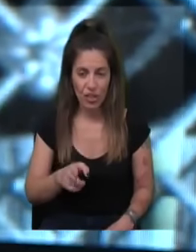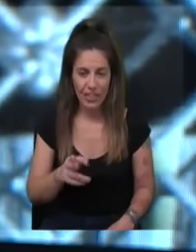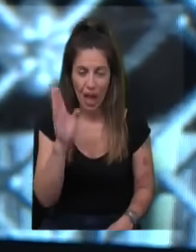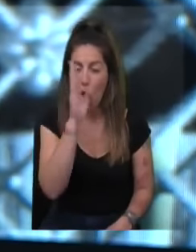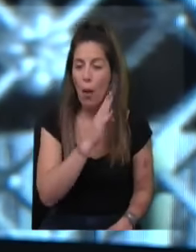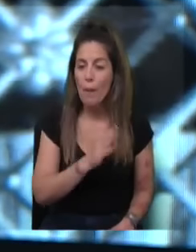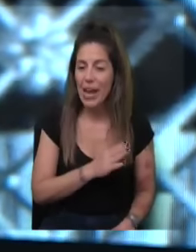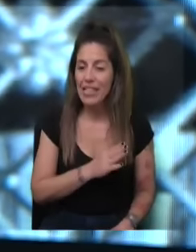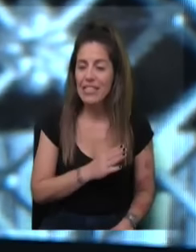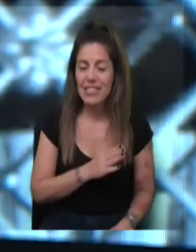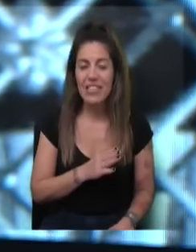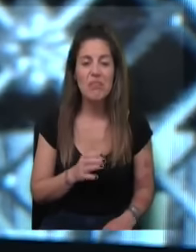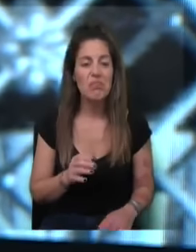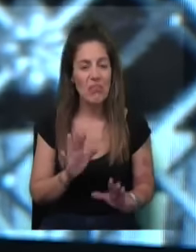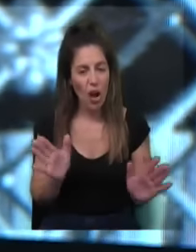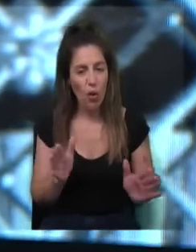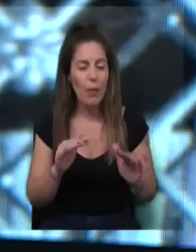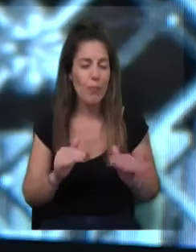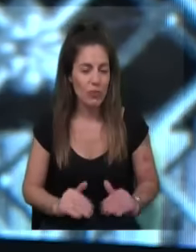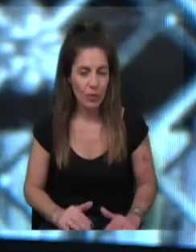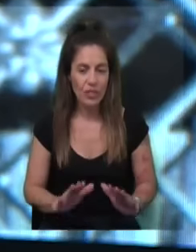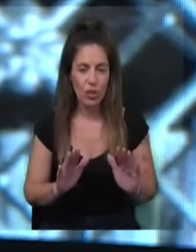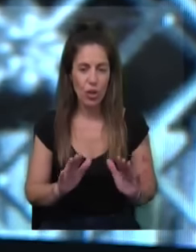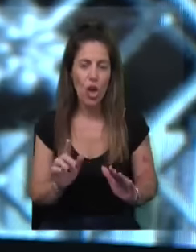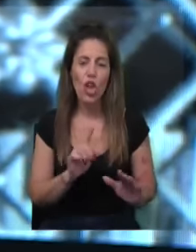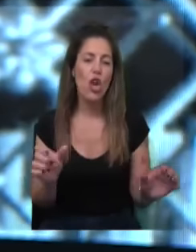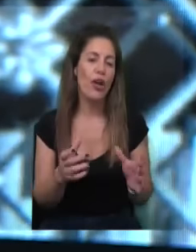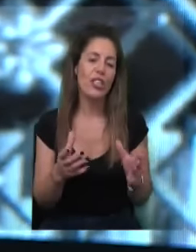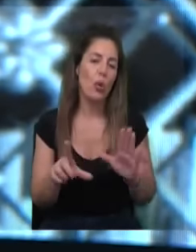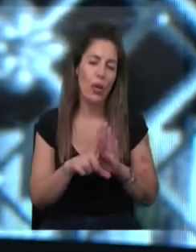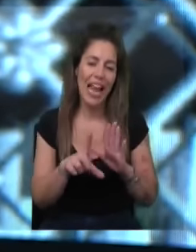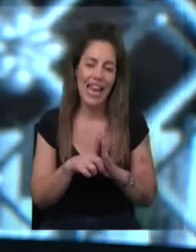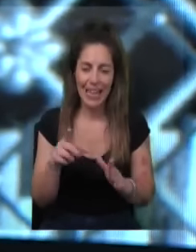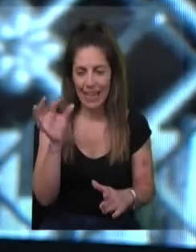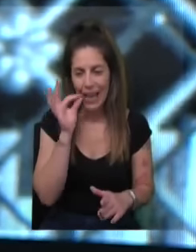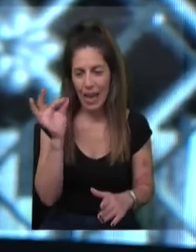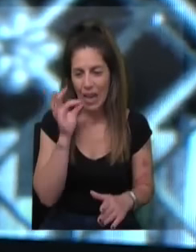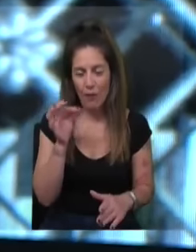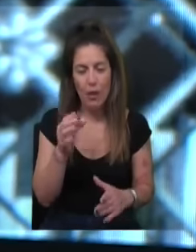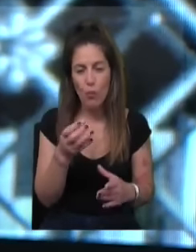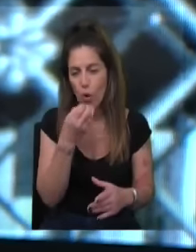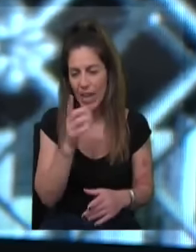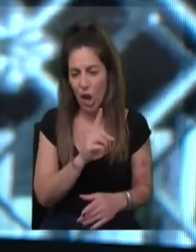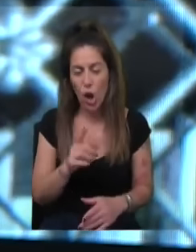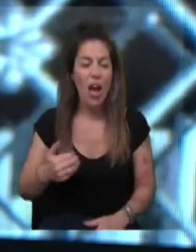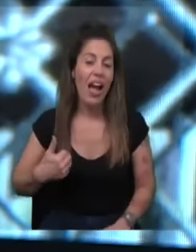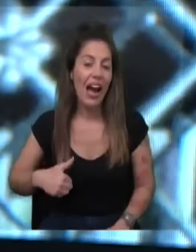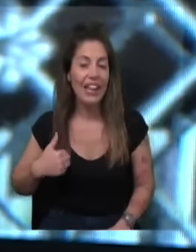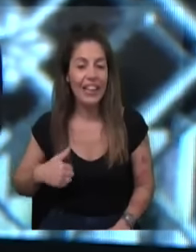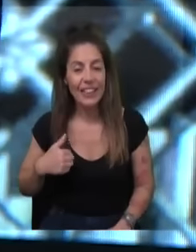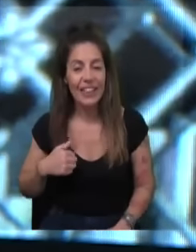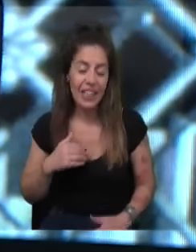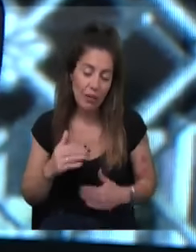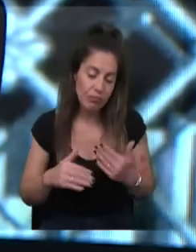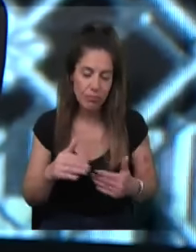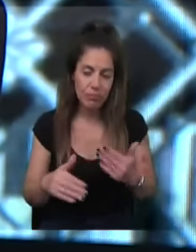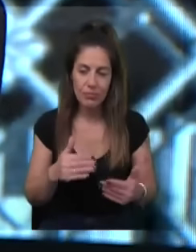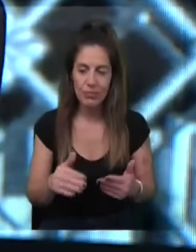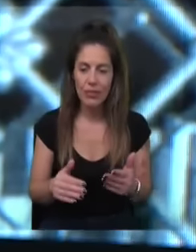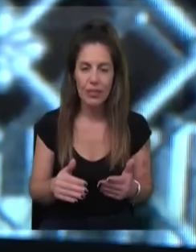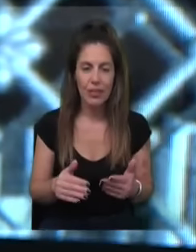flexibilizó alguna cosa tampoco hizo una ley de canabis demasiado decente Argentina va pilote